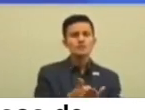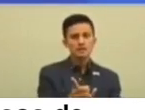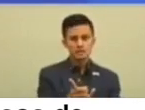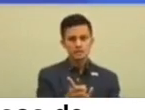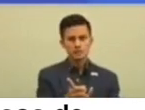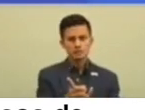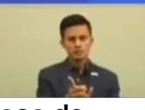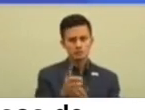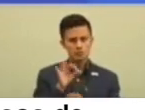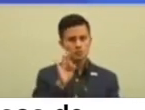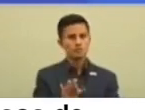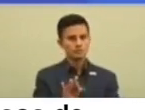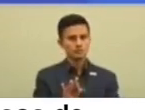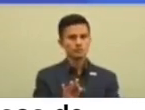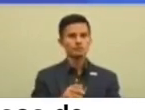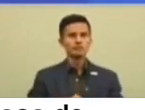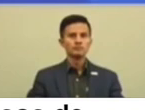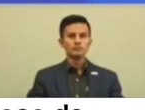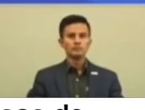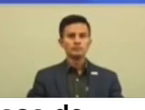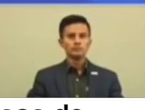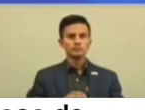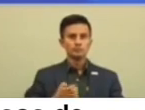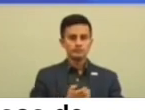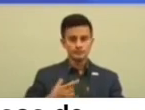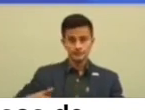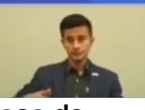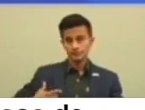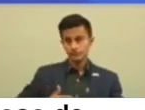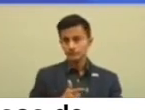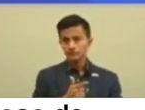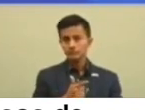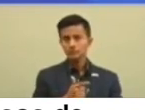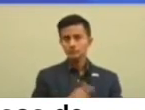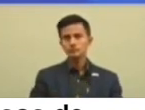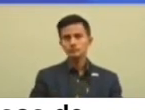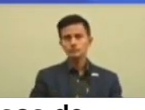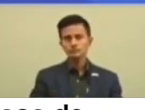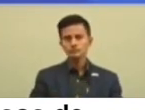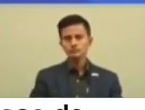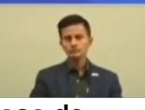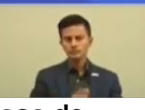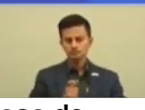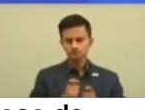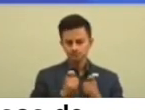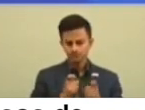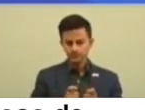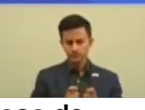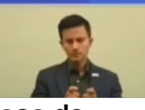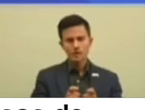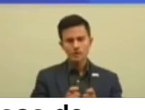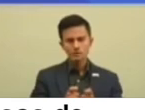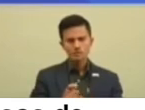derechos. En el Estado de Guanajuato se ha asumido como eje rector de la actividad administrativa el